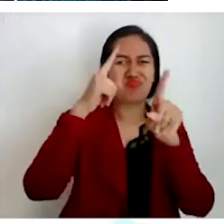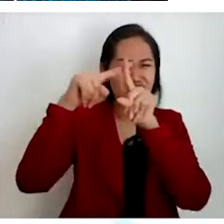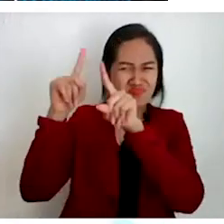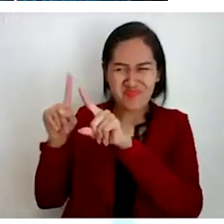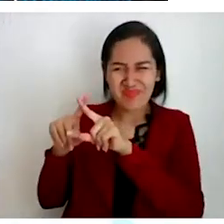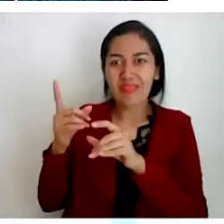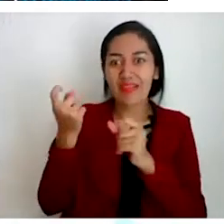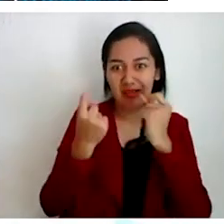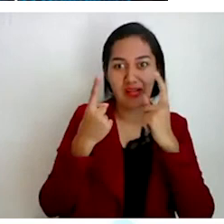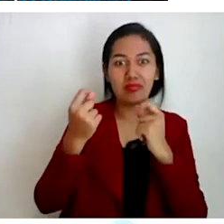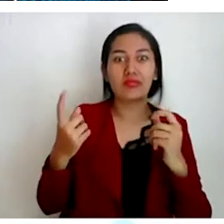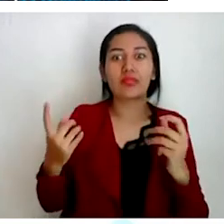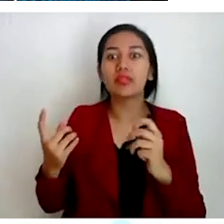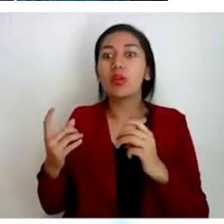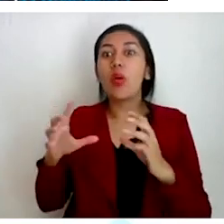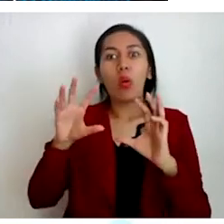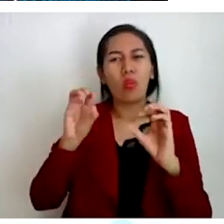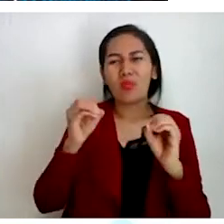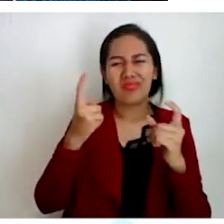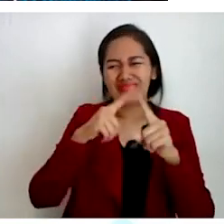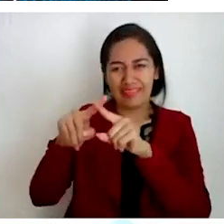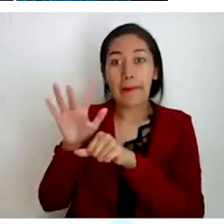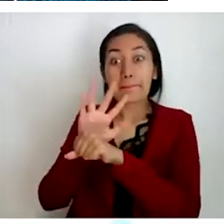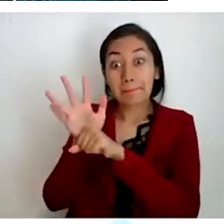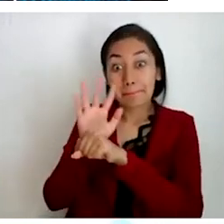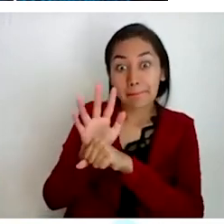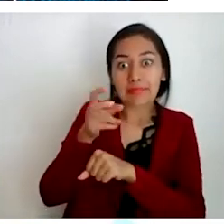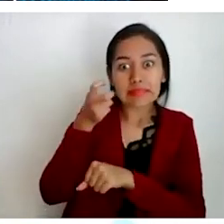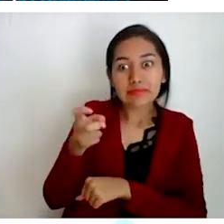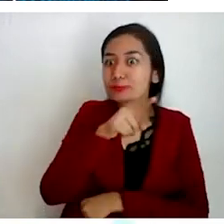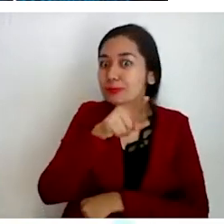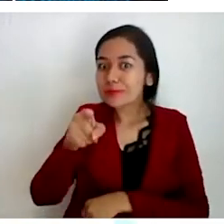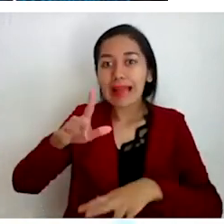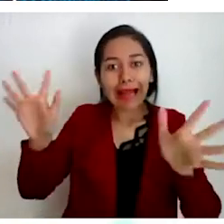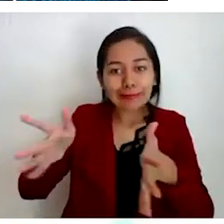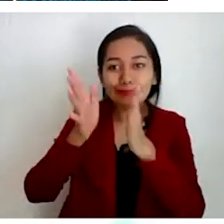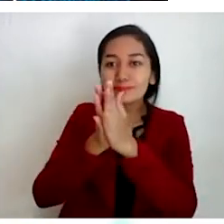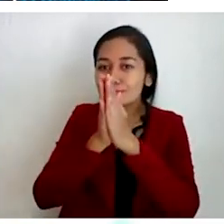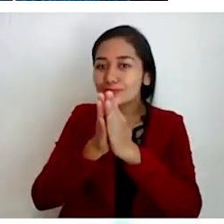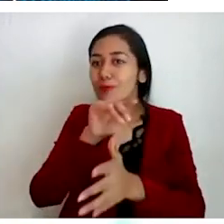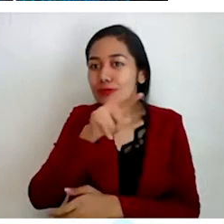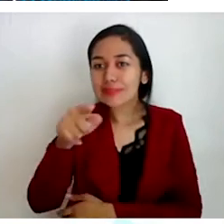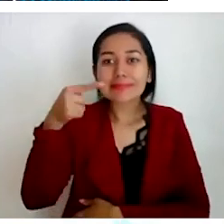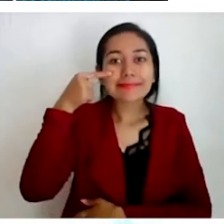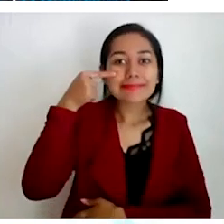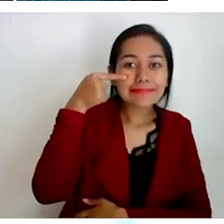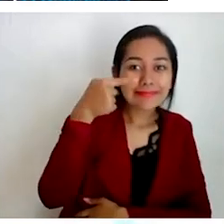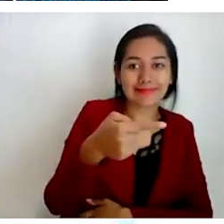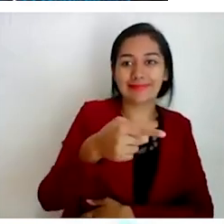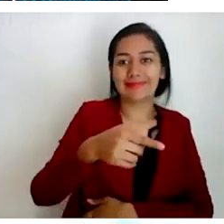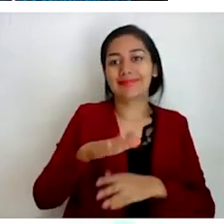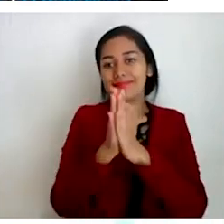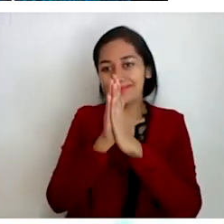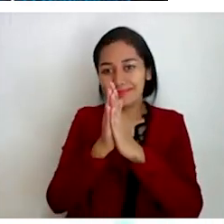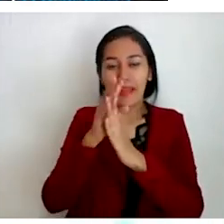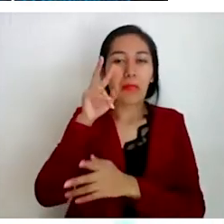la ventana indiscreta. Esas son películas que deben de ver, por favor, no dejen de ver a Hitchcock, también un clásico bien,